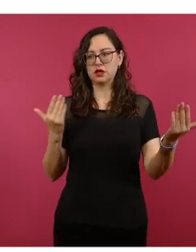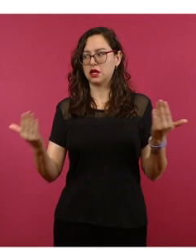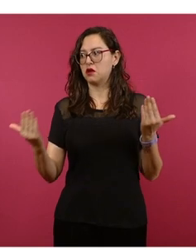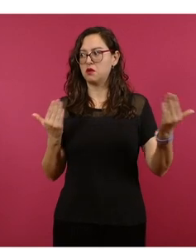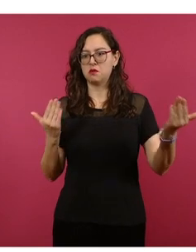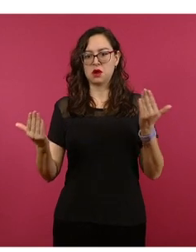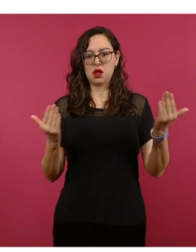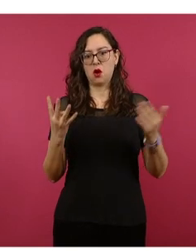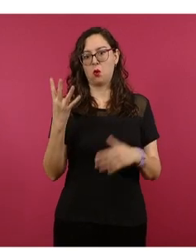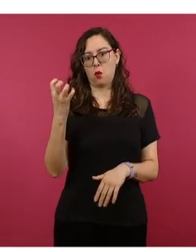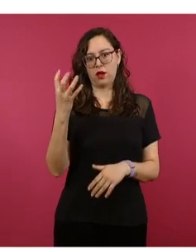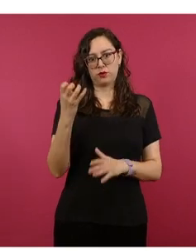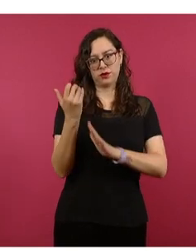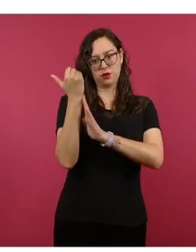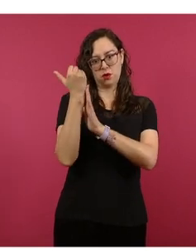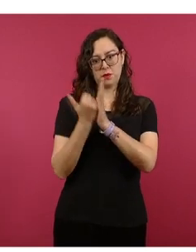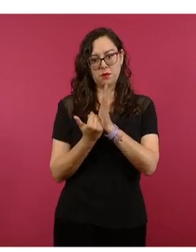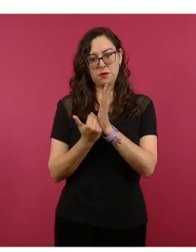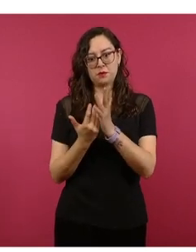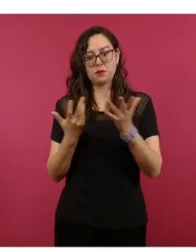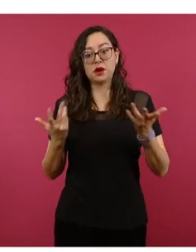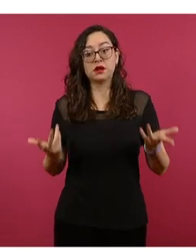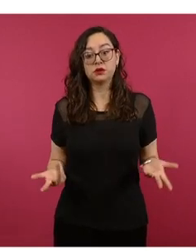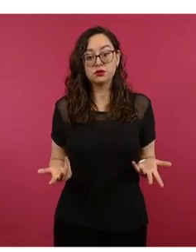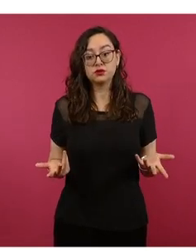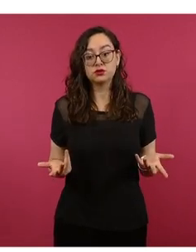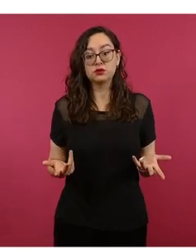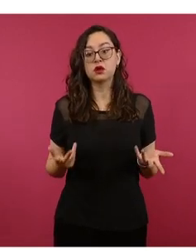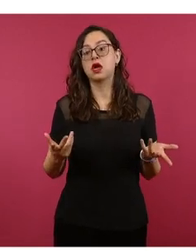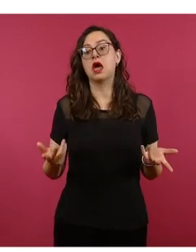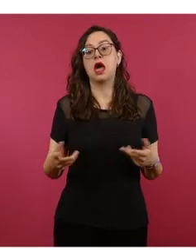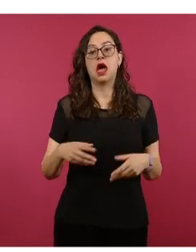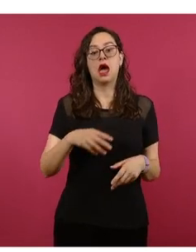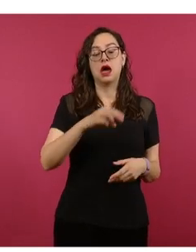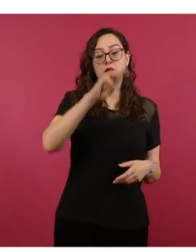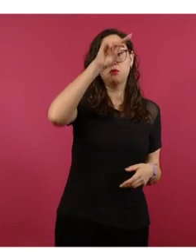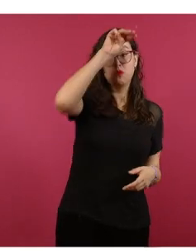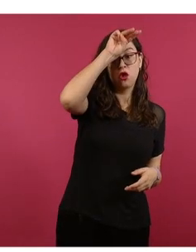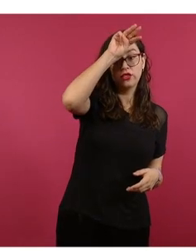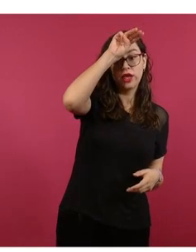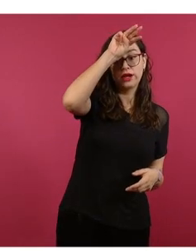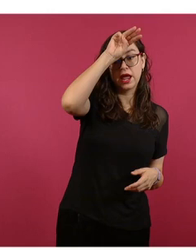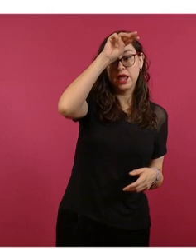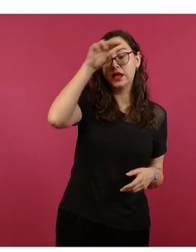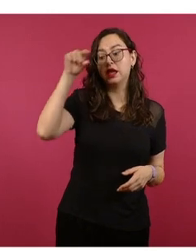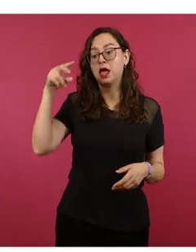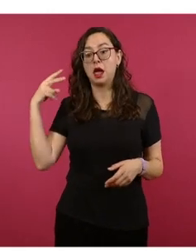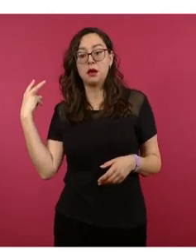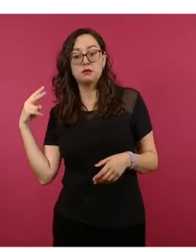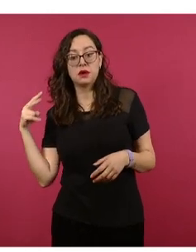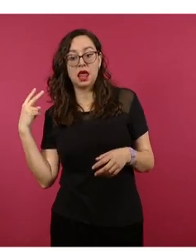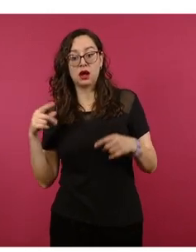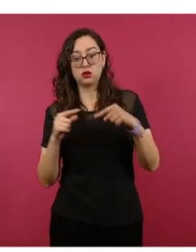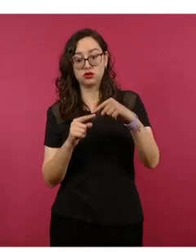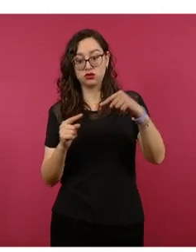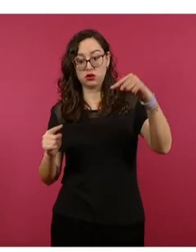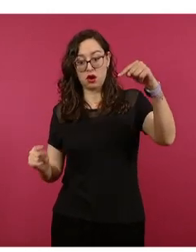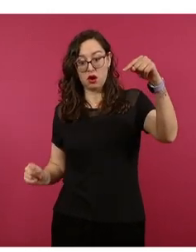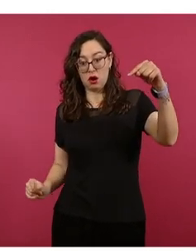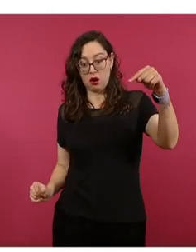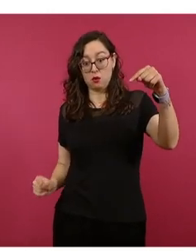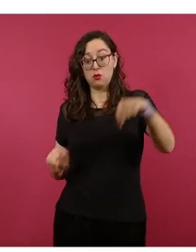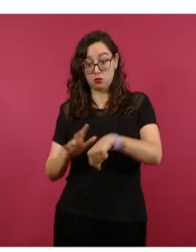anterior. Y no importa que la geografía nos indique que está muy lejos Veracruz de Monterrey, simple y sencillamente, como lo hemos visto